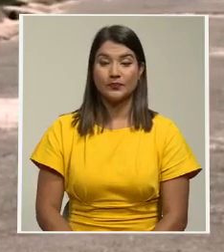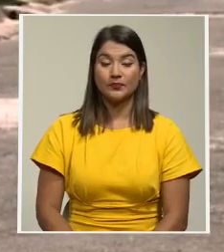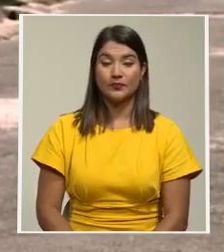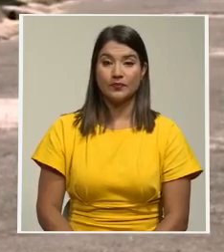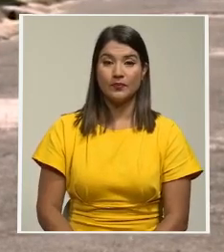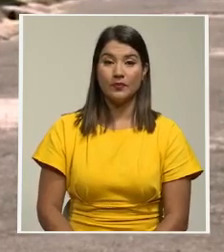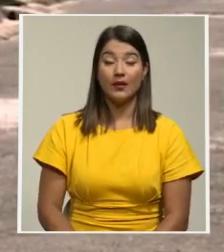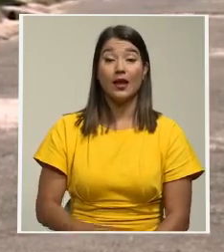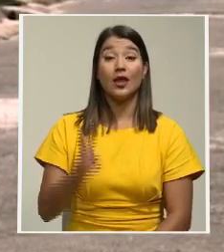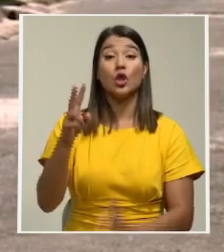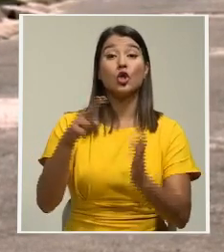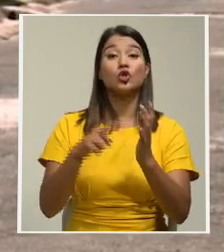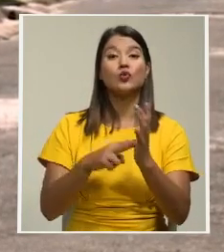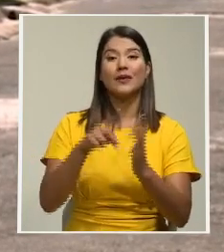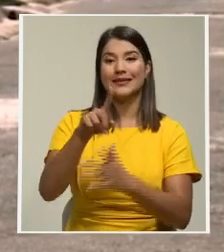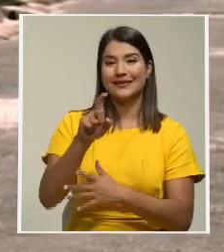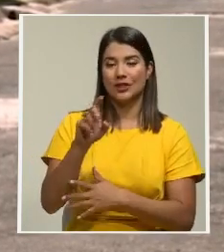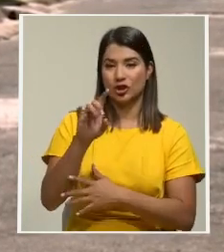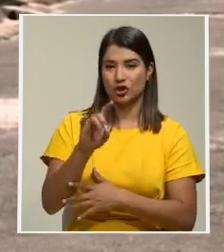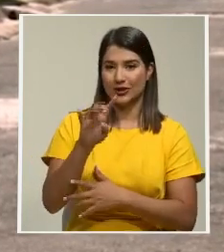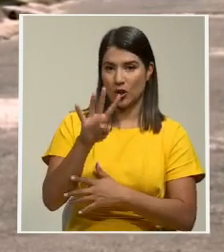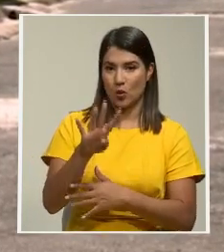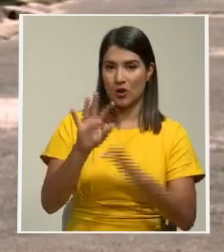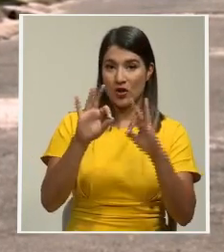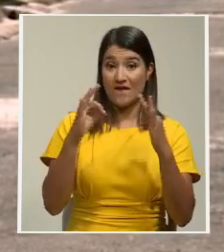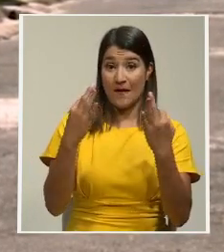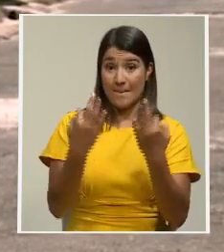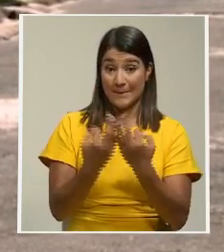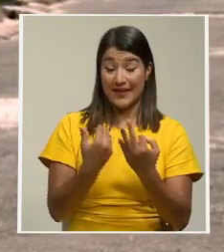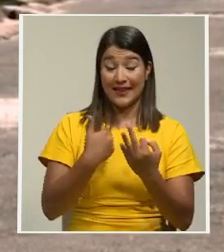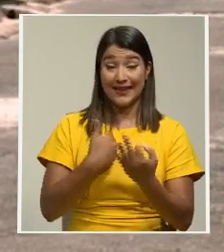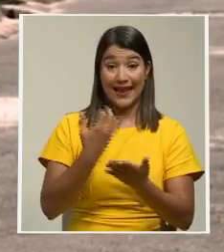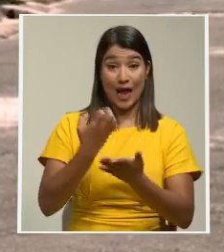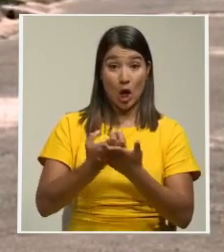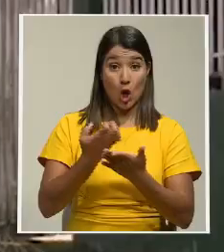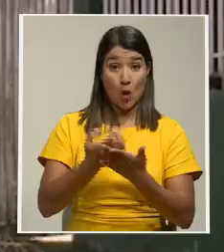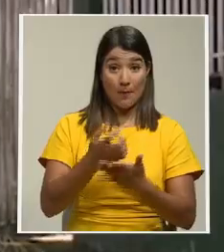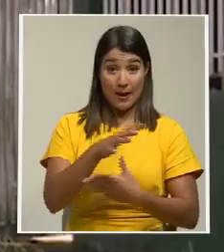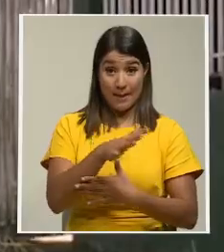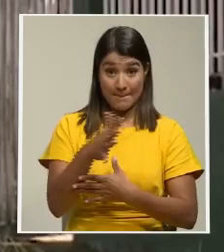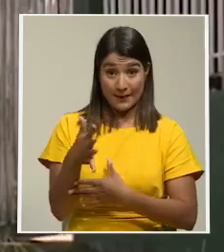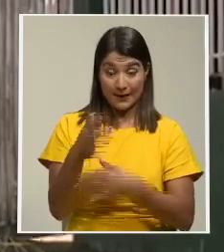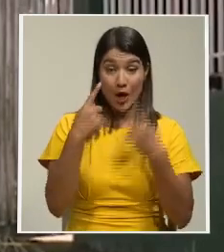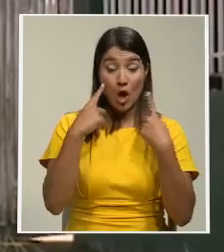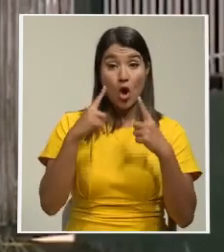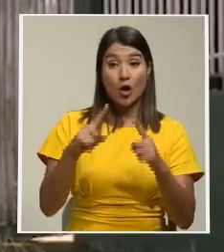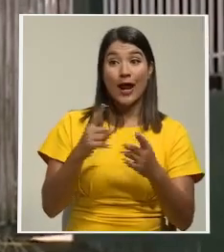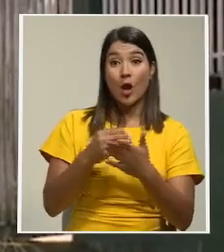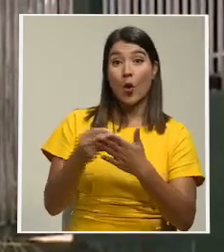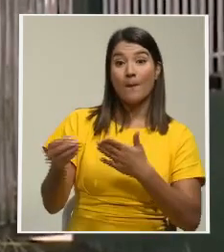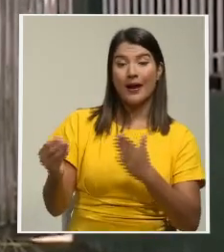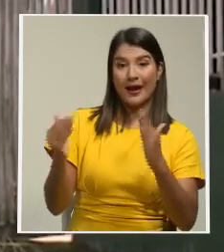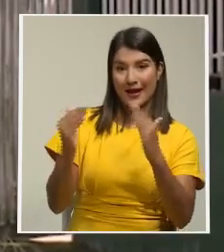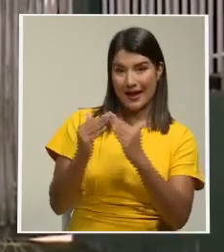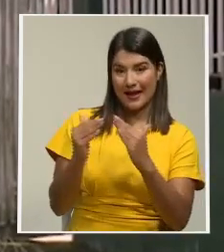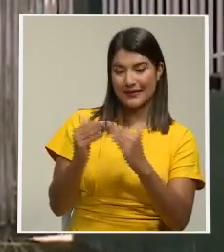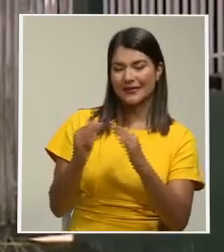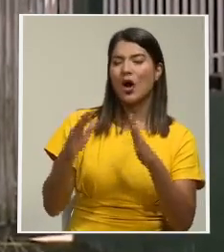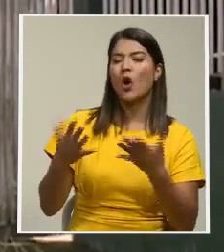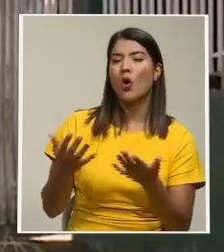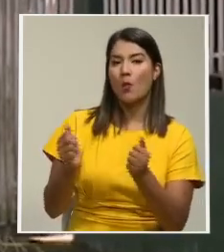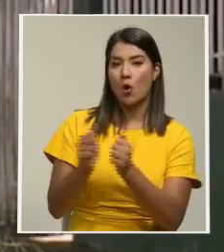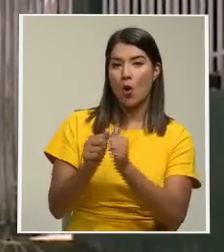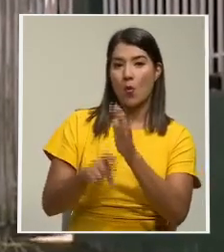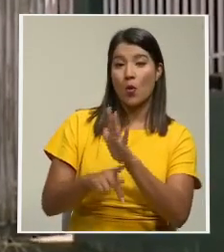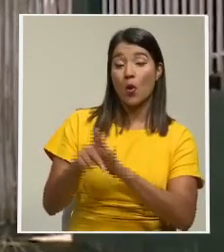Un total de 2.184 familias de ingresos medios lograron financiar su proyecto habitacional a través del programa